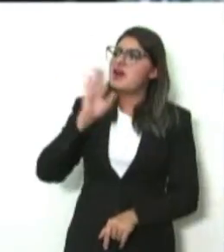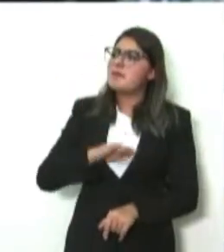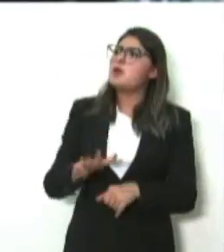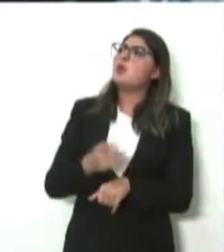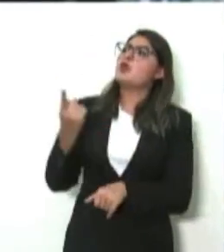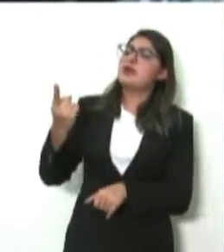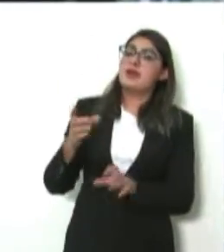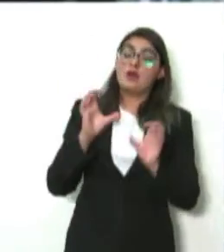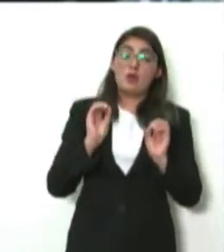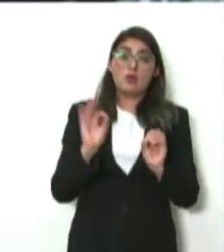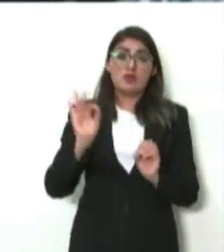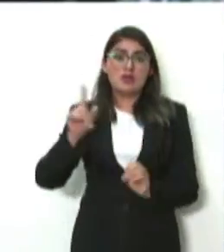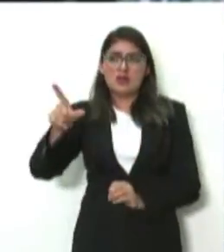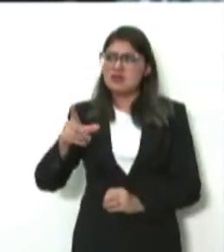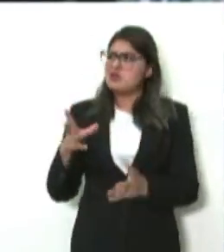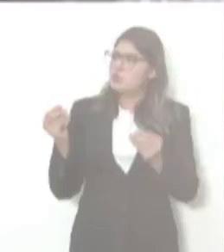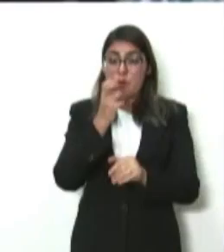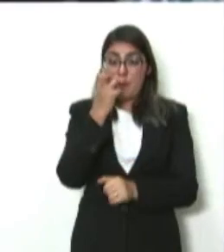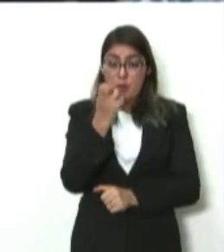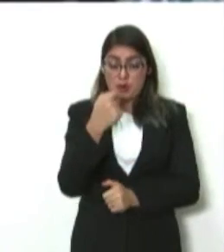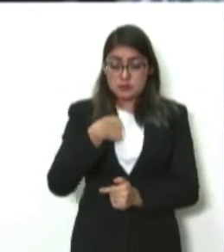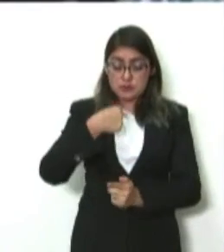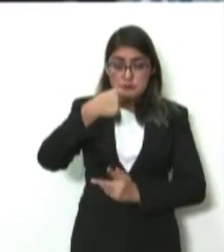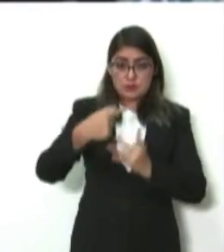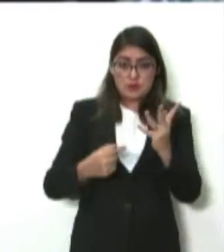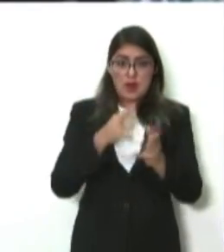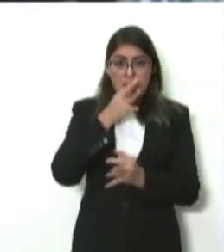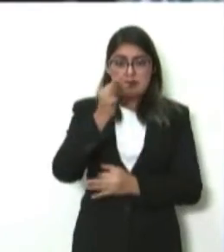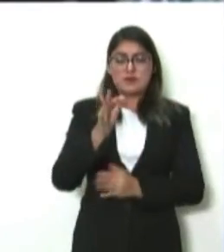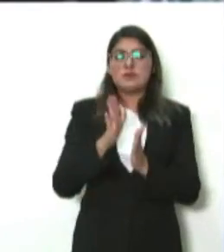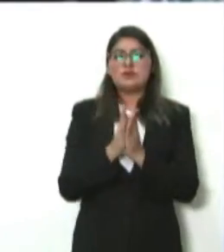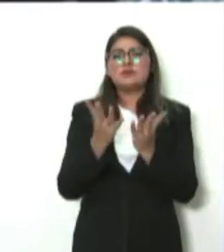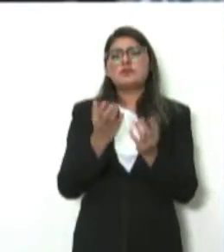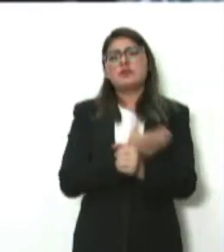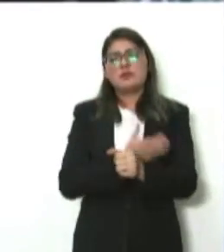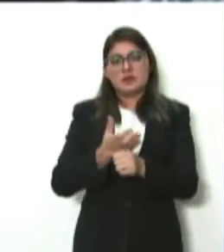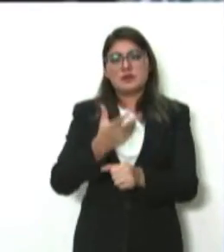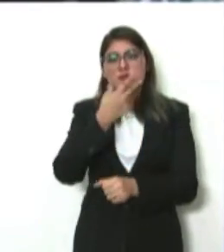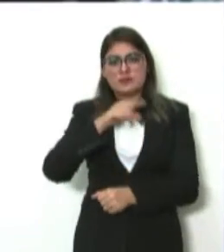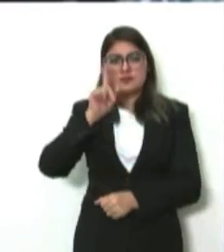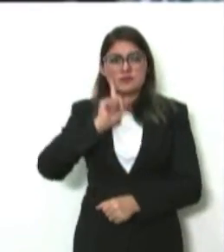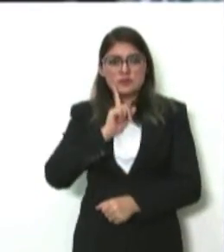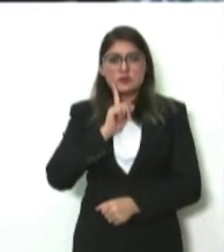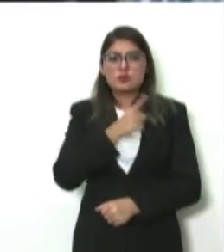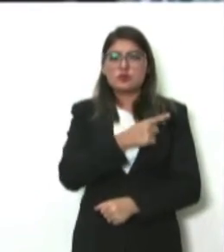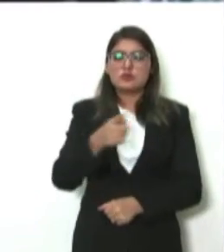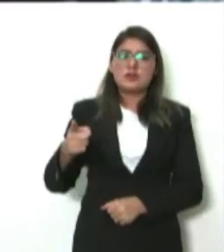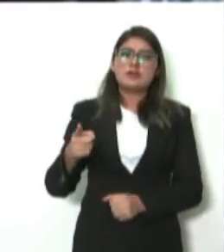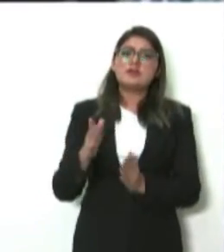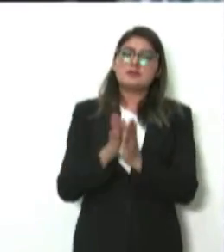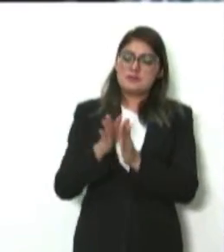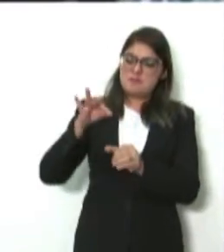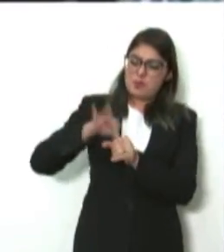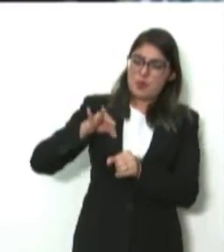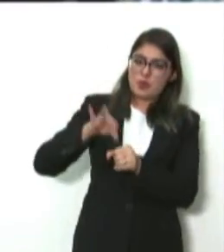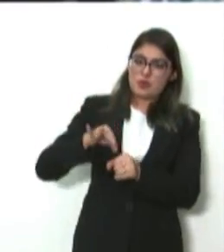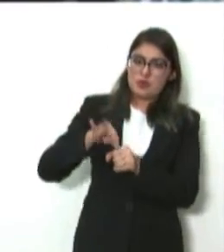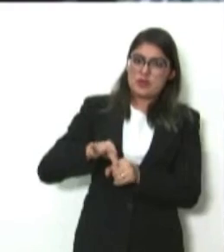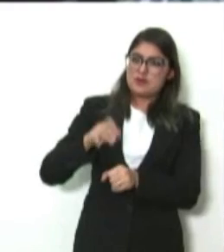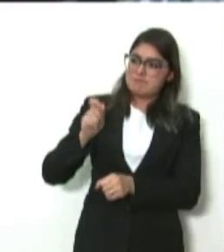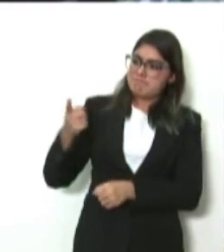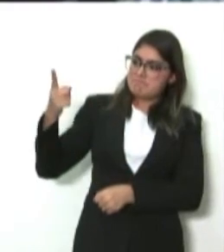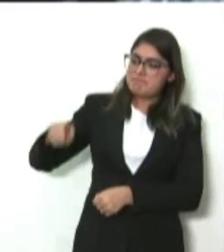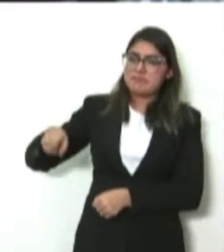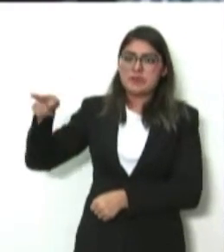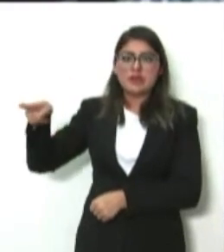hizo, y si la hizo, si la hizo bien. Yo le solicito, compañeras, compañeros, que le exijamos por esta resolución a la Profepa